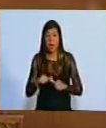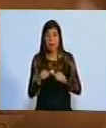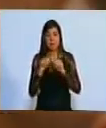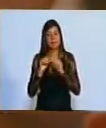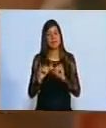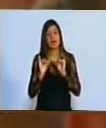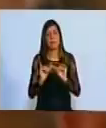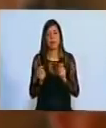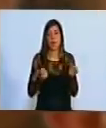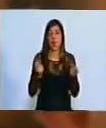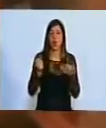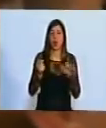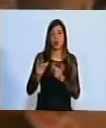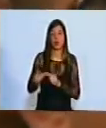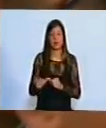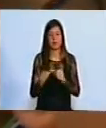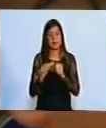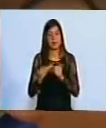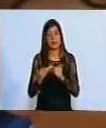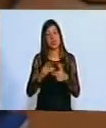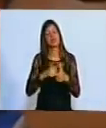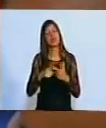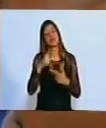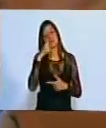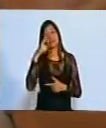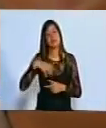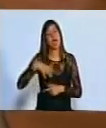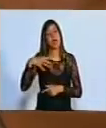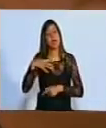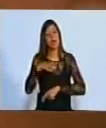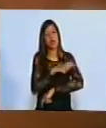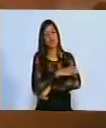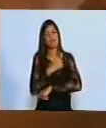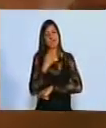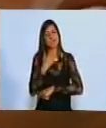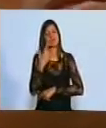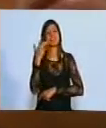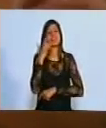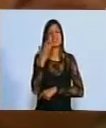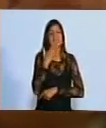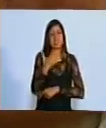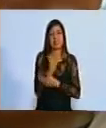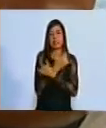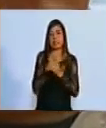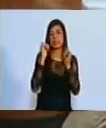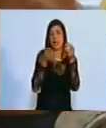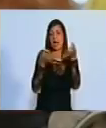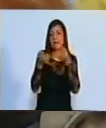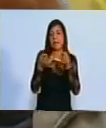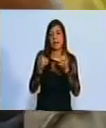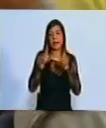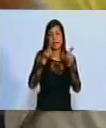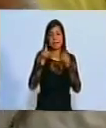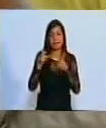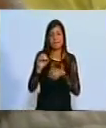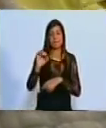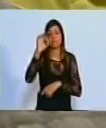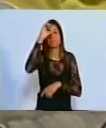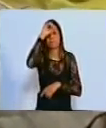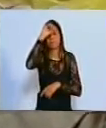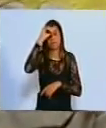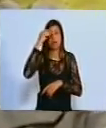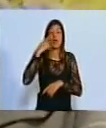dominación. Por ello, la oligarquía simplificó la explicación acerca de la independencia y de esta manera el sistema educativo